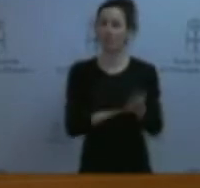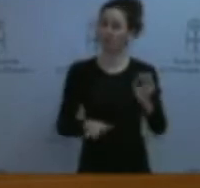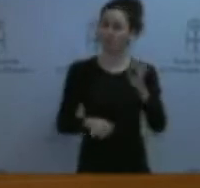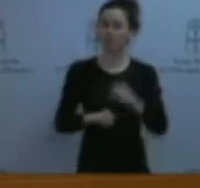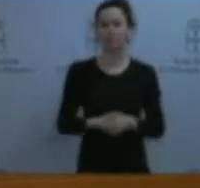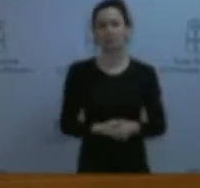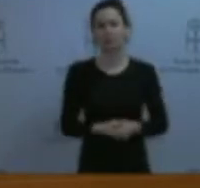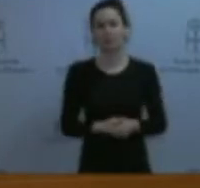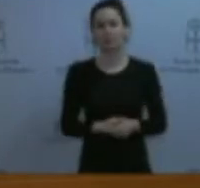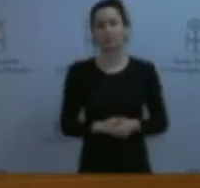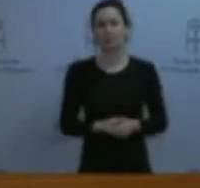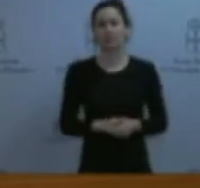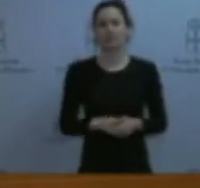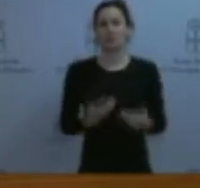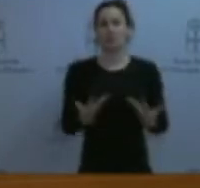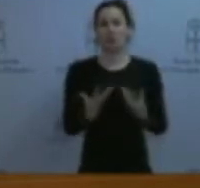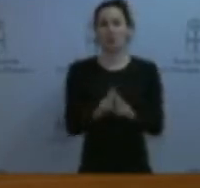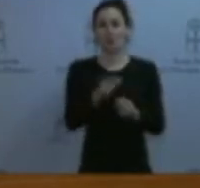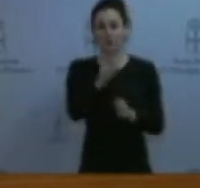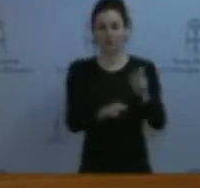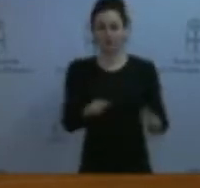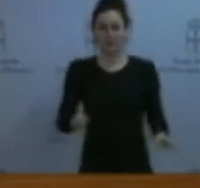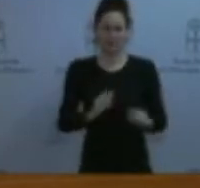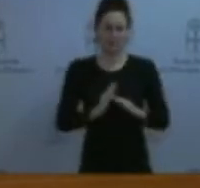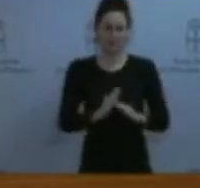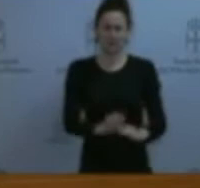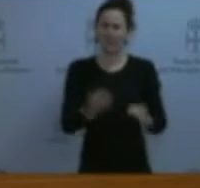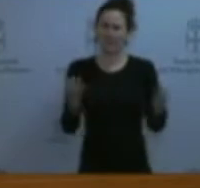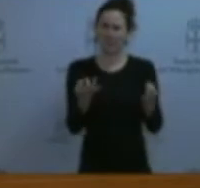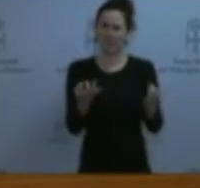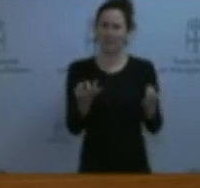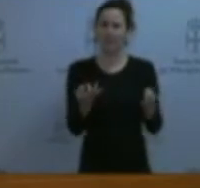que tenemos, con el personal suficiente.